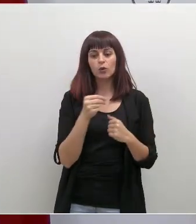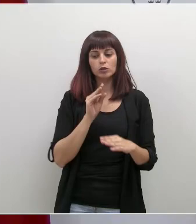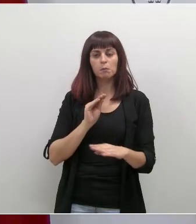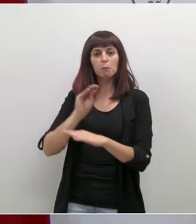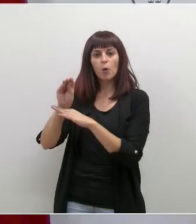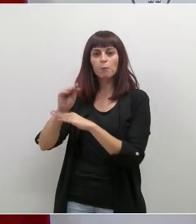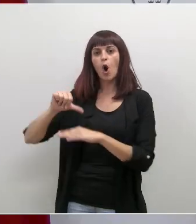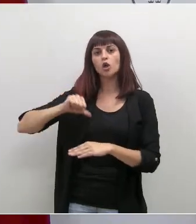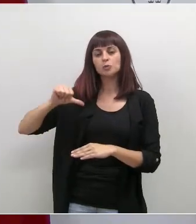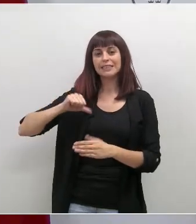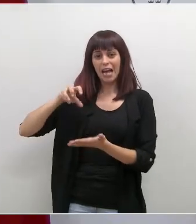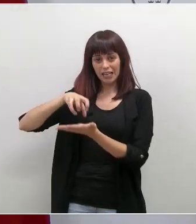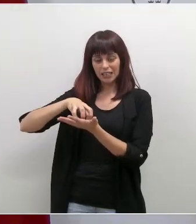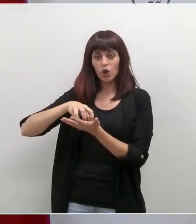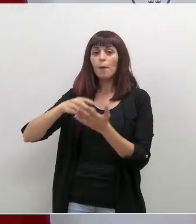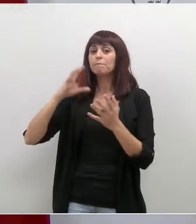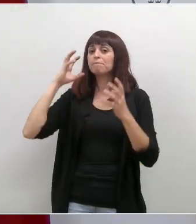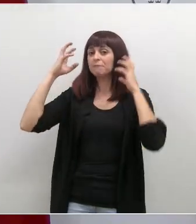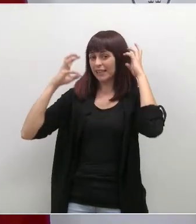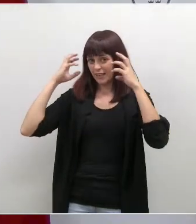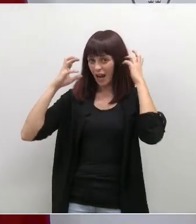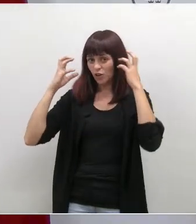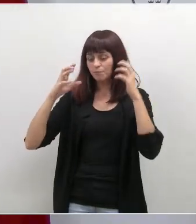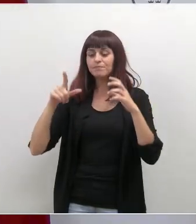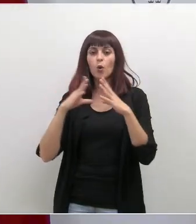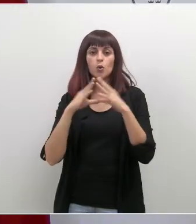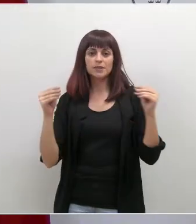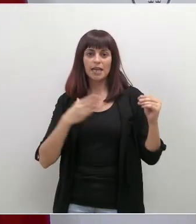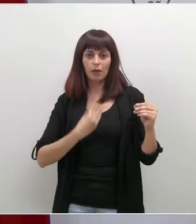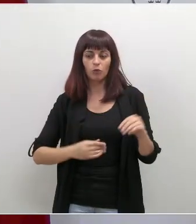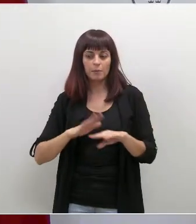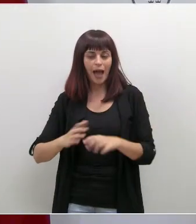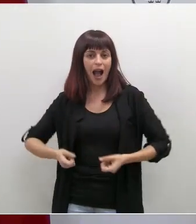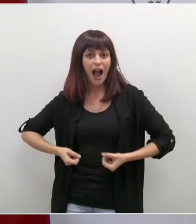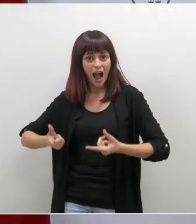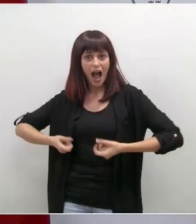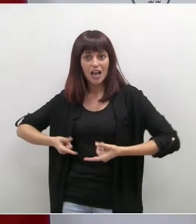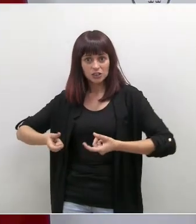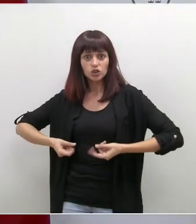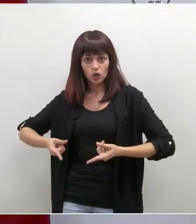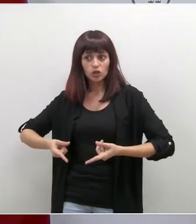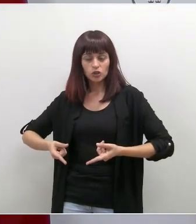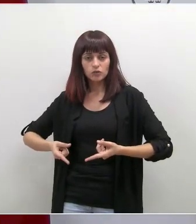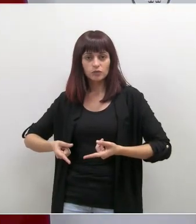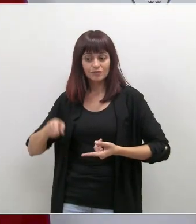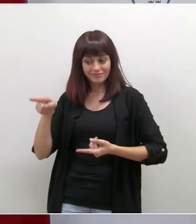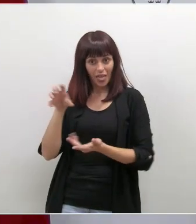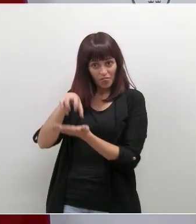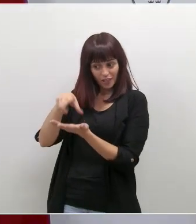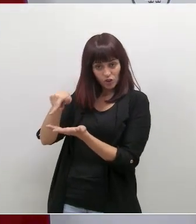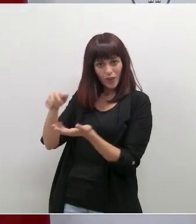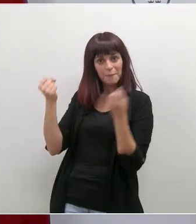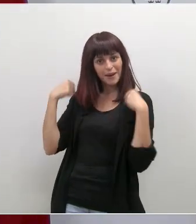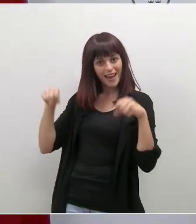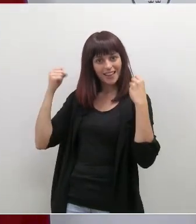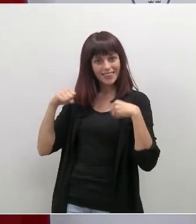Clínico Veterinario de la Universidad de Murcia para contribuir a los gastos que conlleva la realización en este centro de prácticas